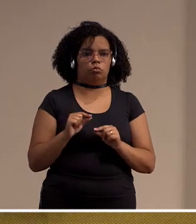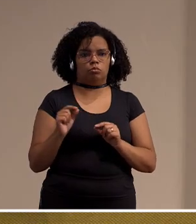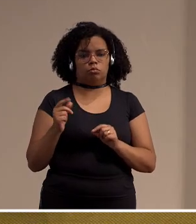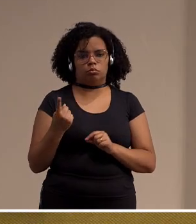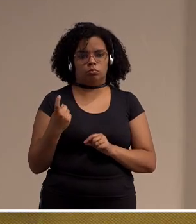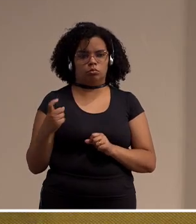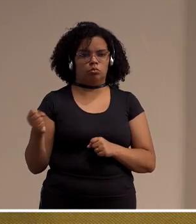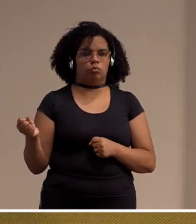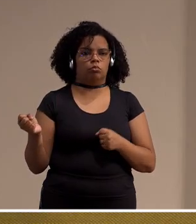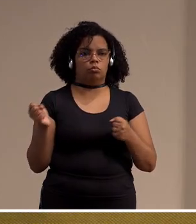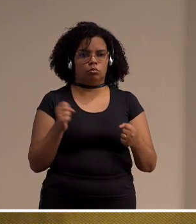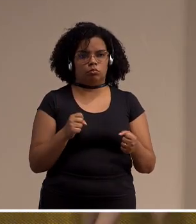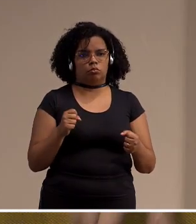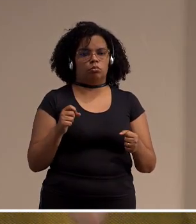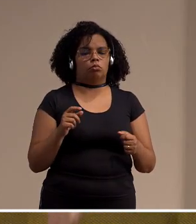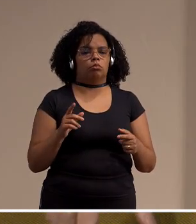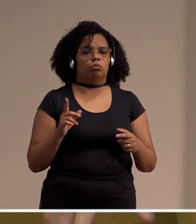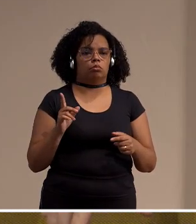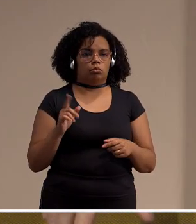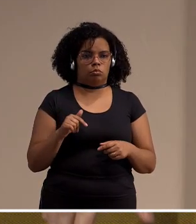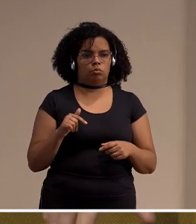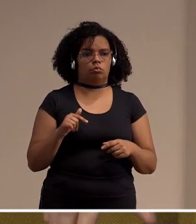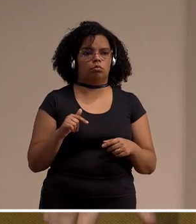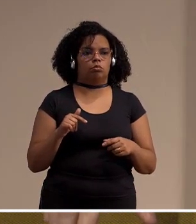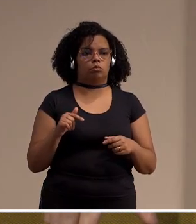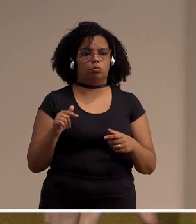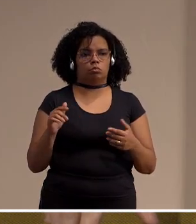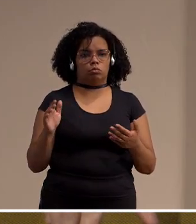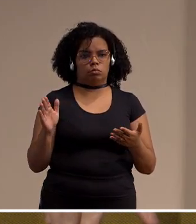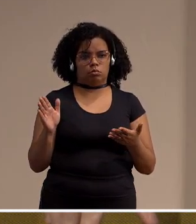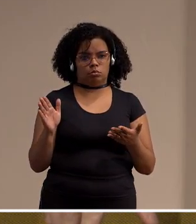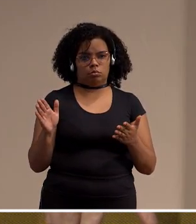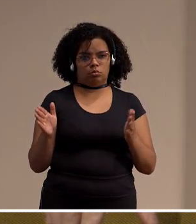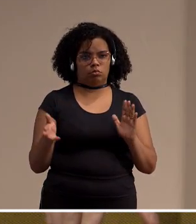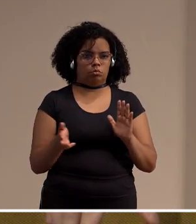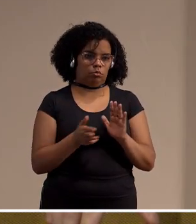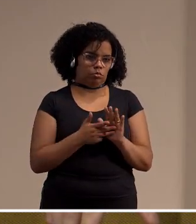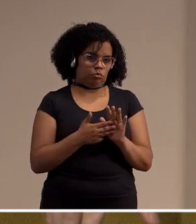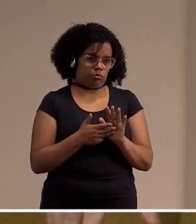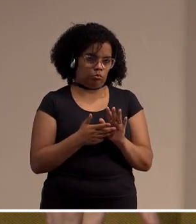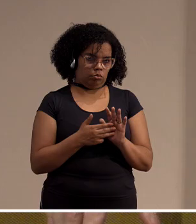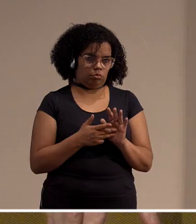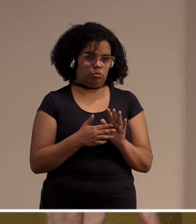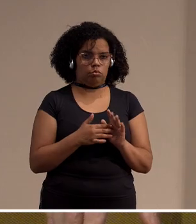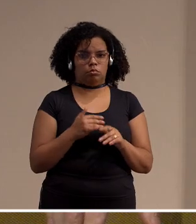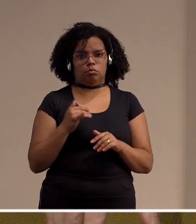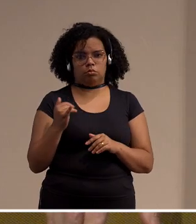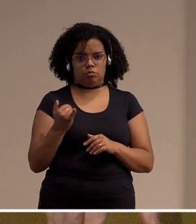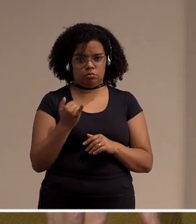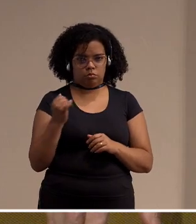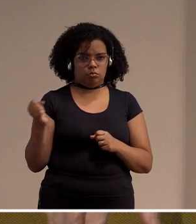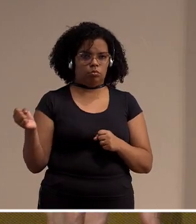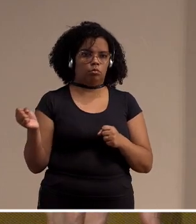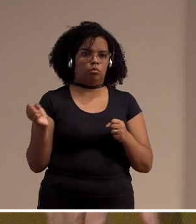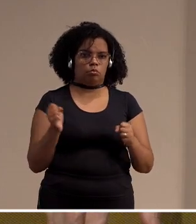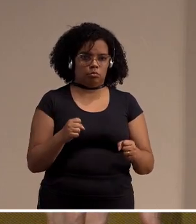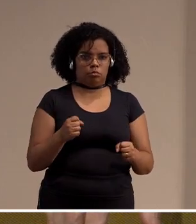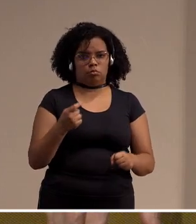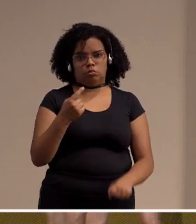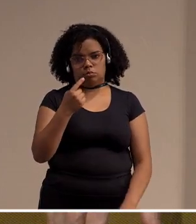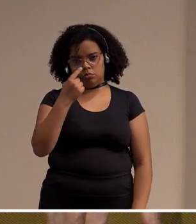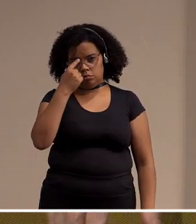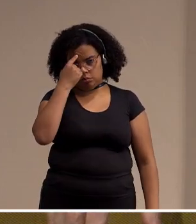medidas neoliberais. Yo acho que ficción científica tiene esa potencia de pensar una